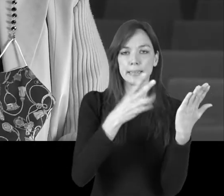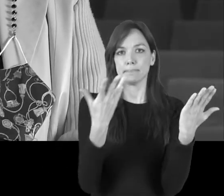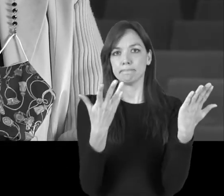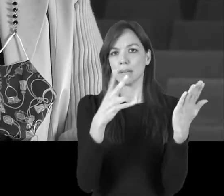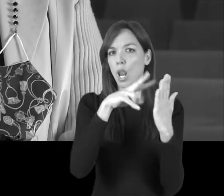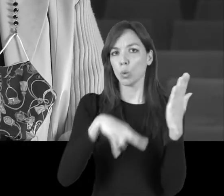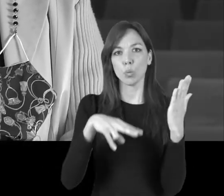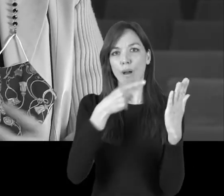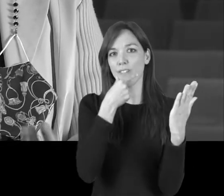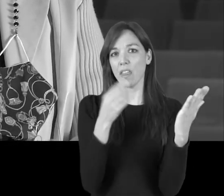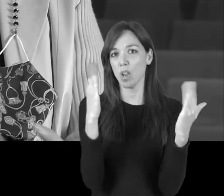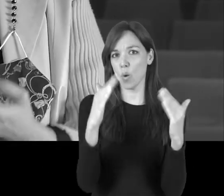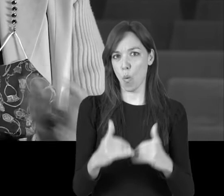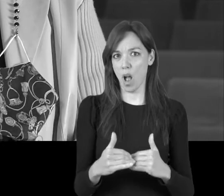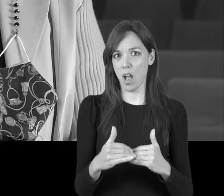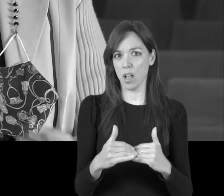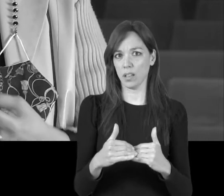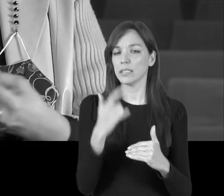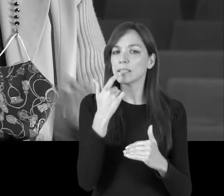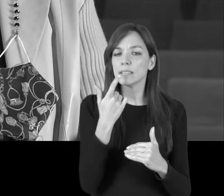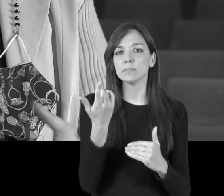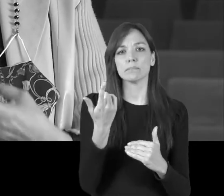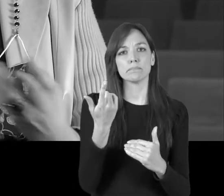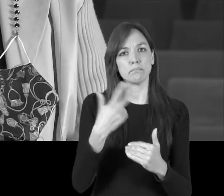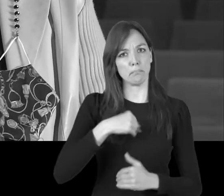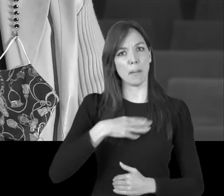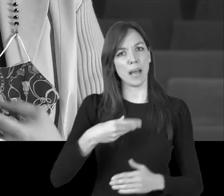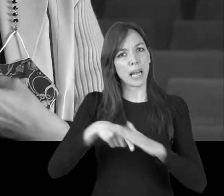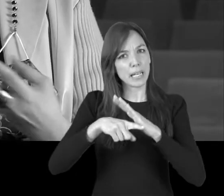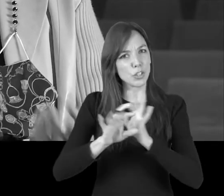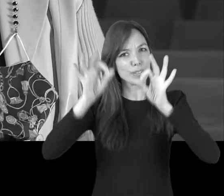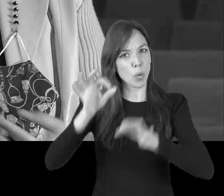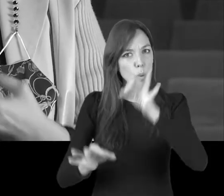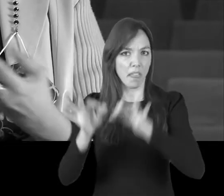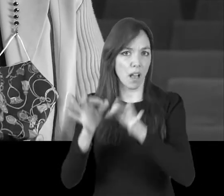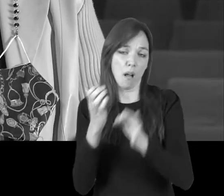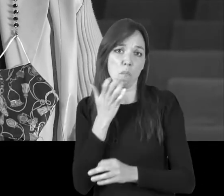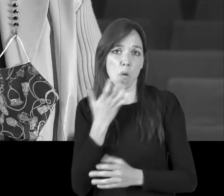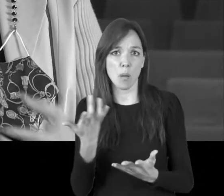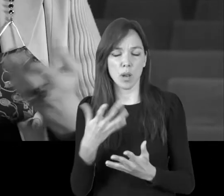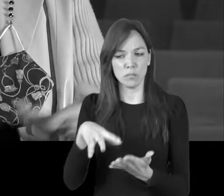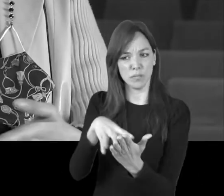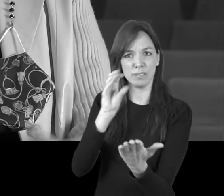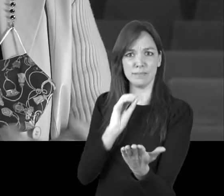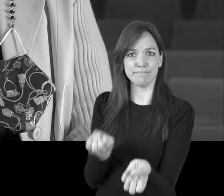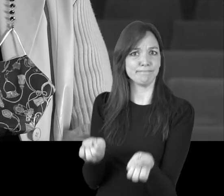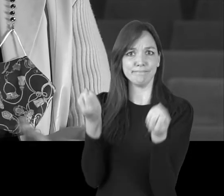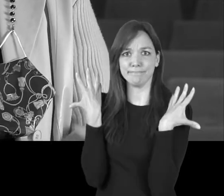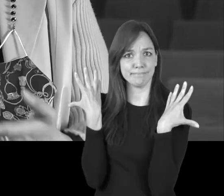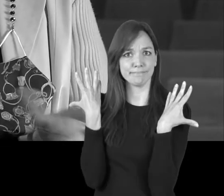que no están en lectura fácil, como lo que son trámites jurídicos, y